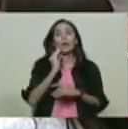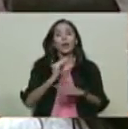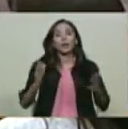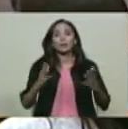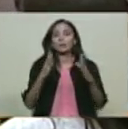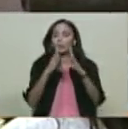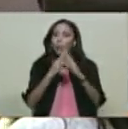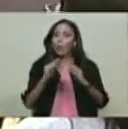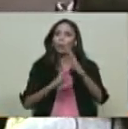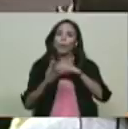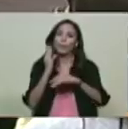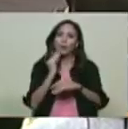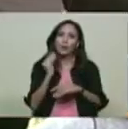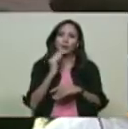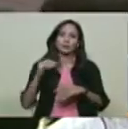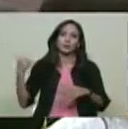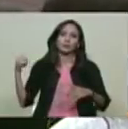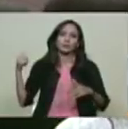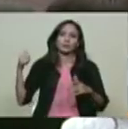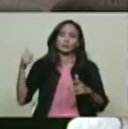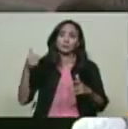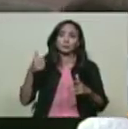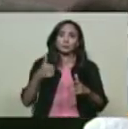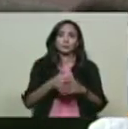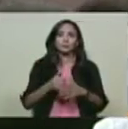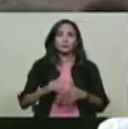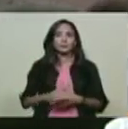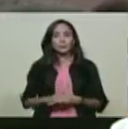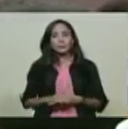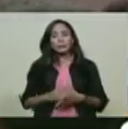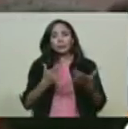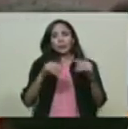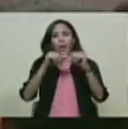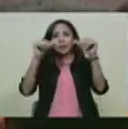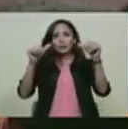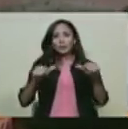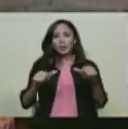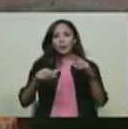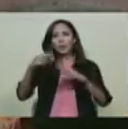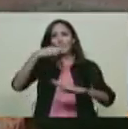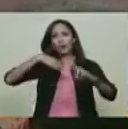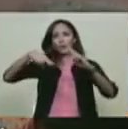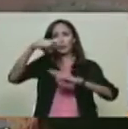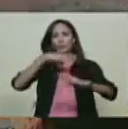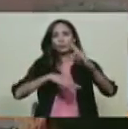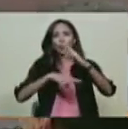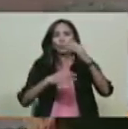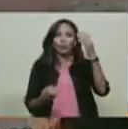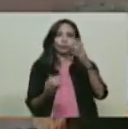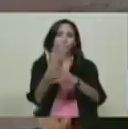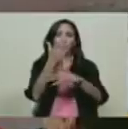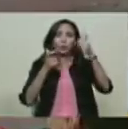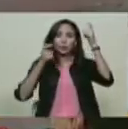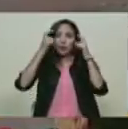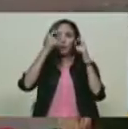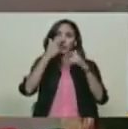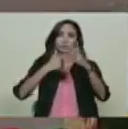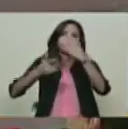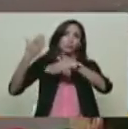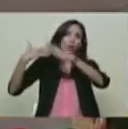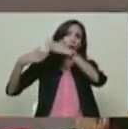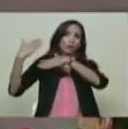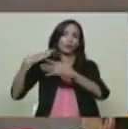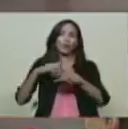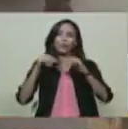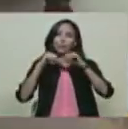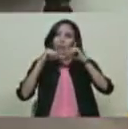popular de estos años, del sistema de gobierno revolucionario y popular fundado por nuestro comandante Chávez. Aquí estamos, mira,